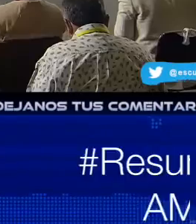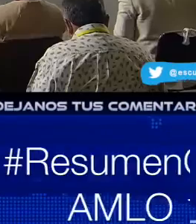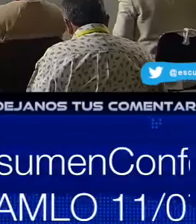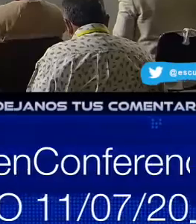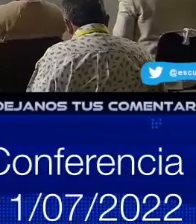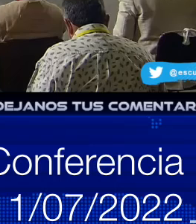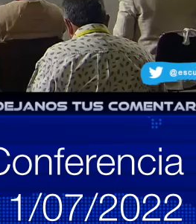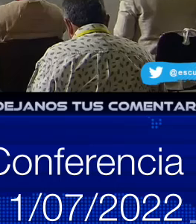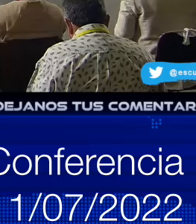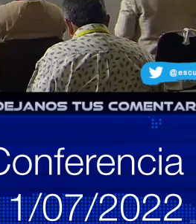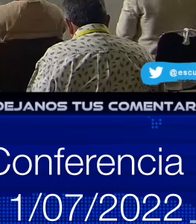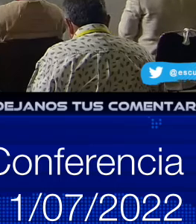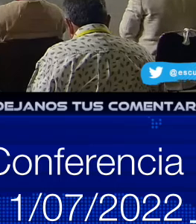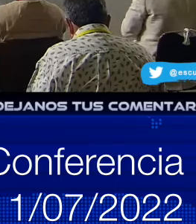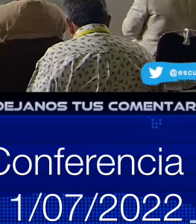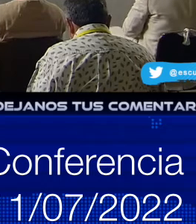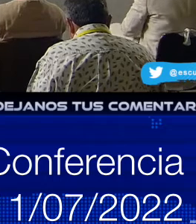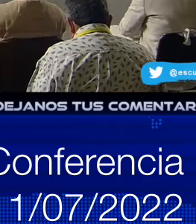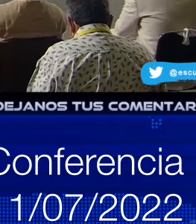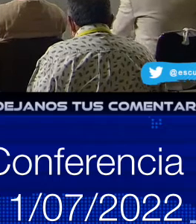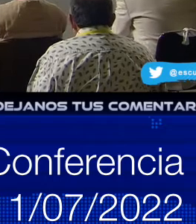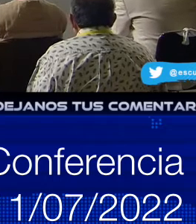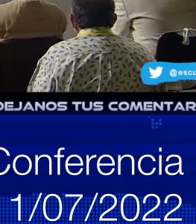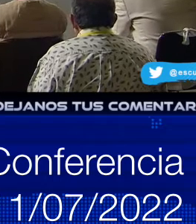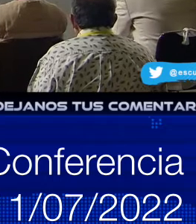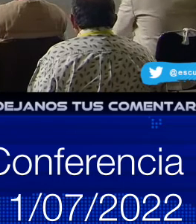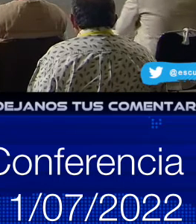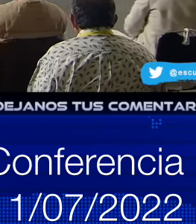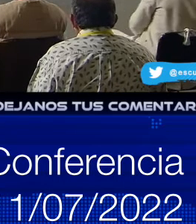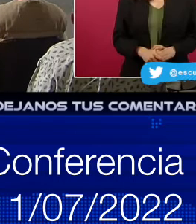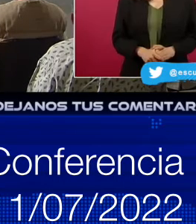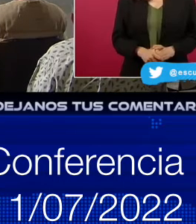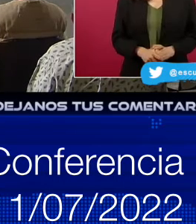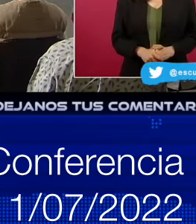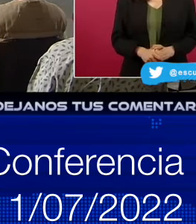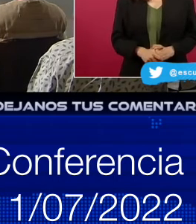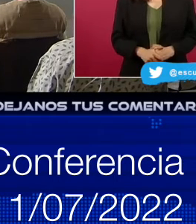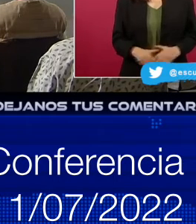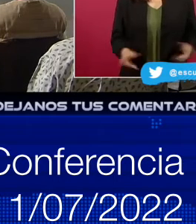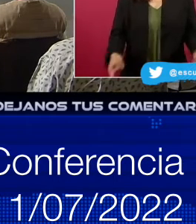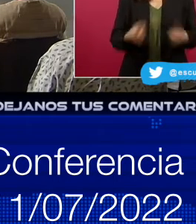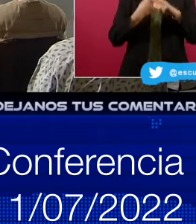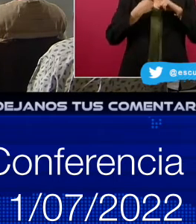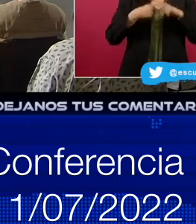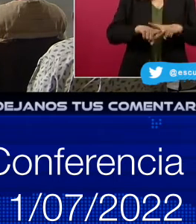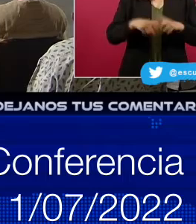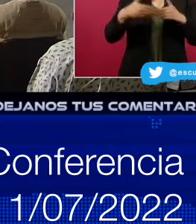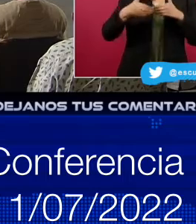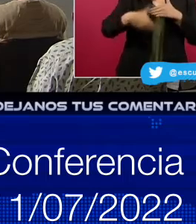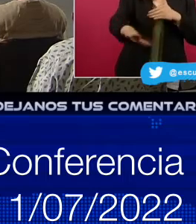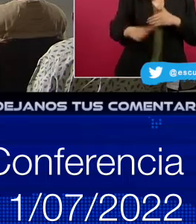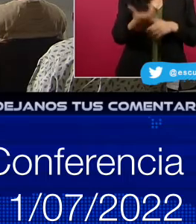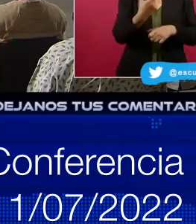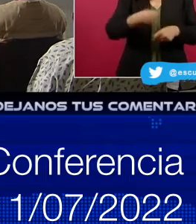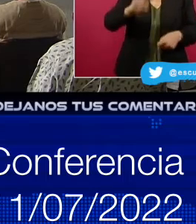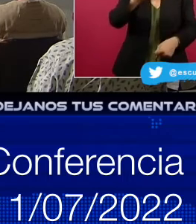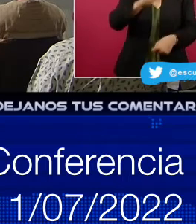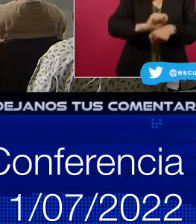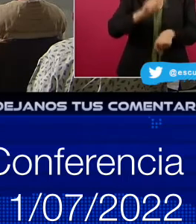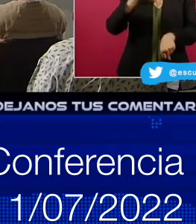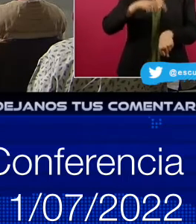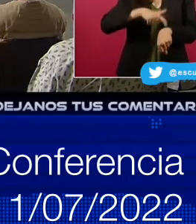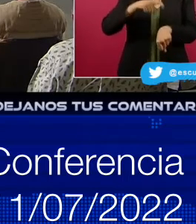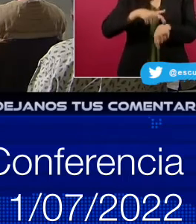Vamos a iniciar la semana, vamos a tener poco tiempo porque salimos